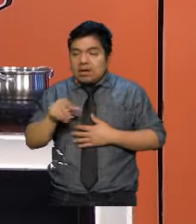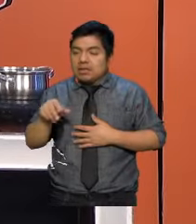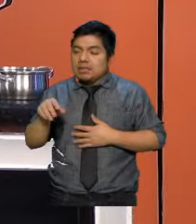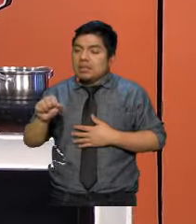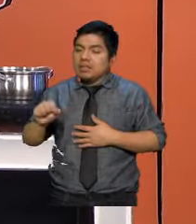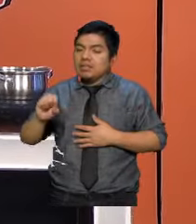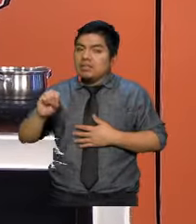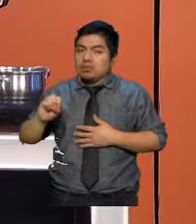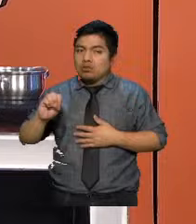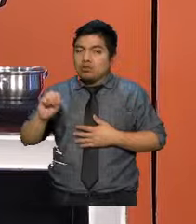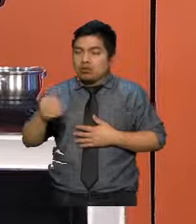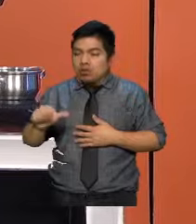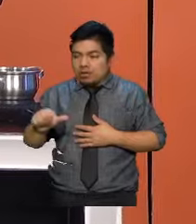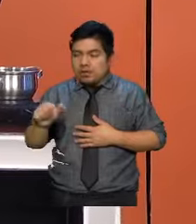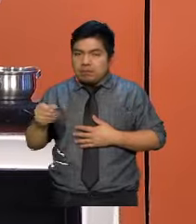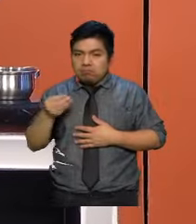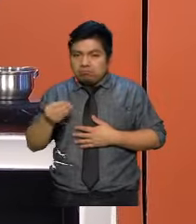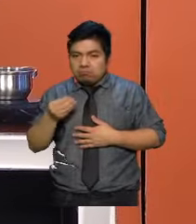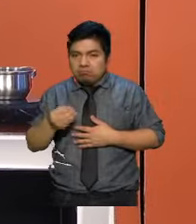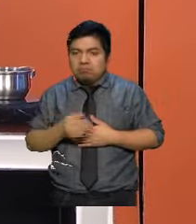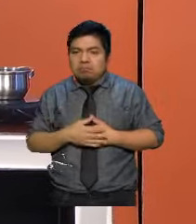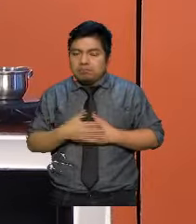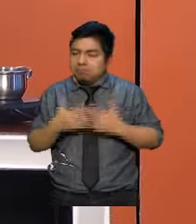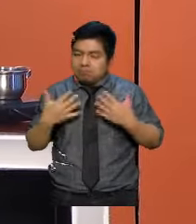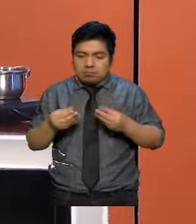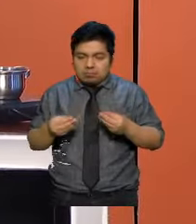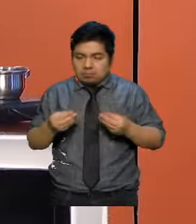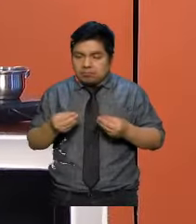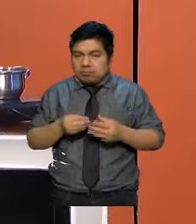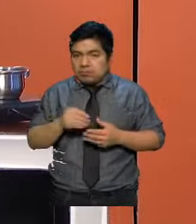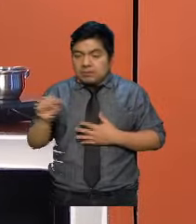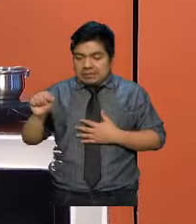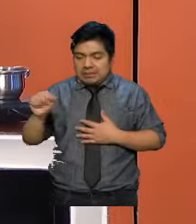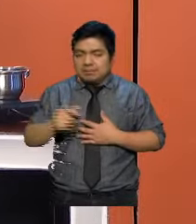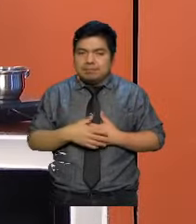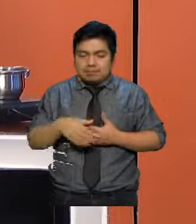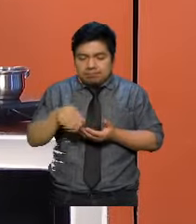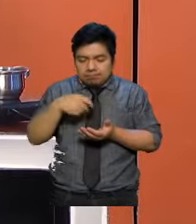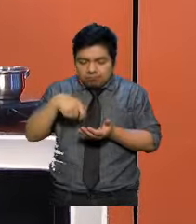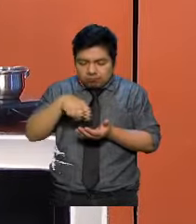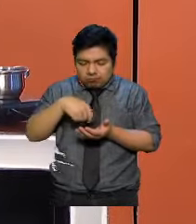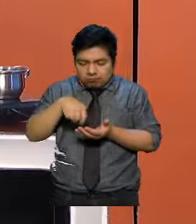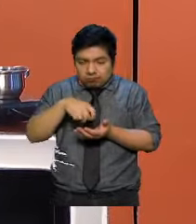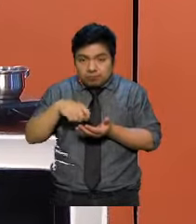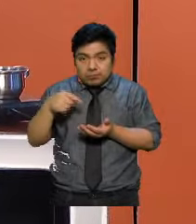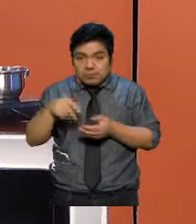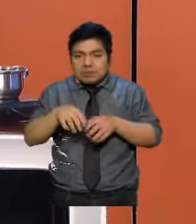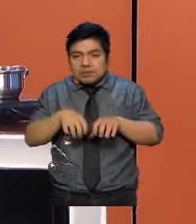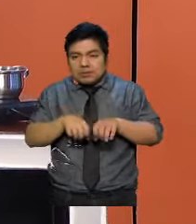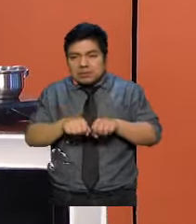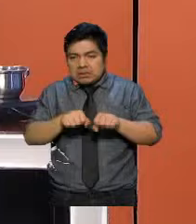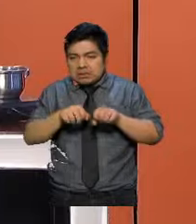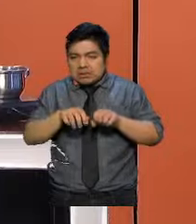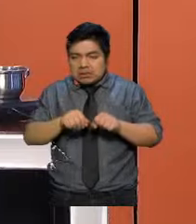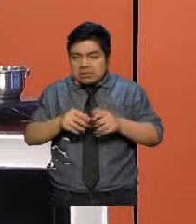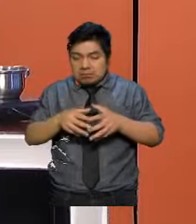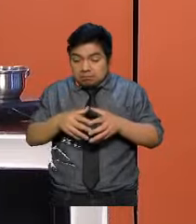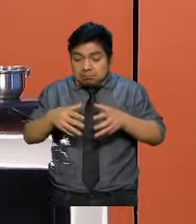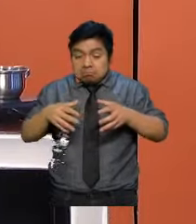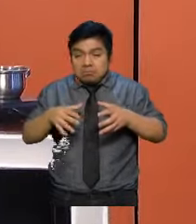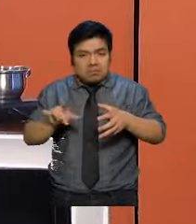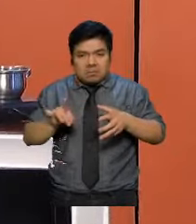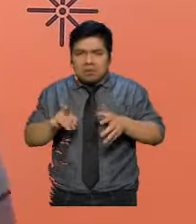Y ya es salada. Es puro sodio. Claro. Y ya es salada. Entonces, mezclamos bien y lo que nos va a quedar va a ser una masa. Esta no va a levantar, pero sí la